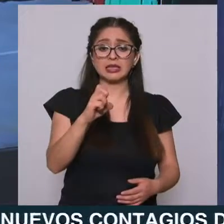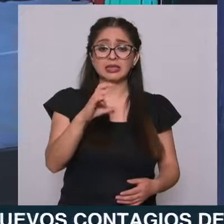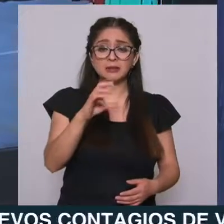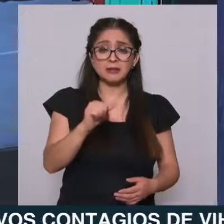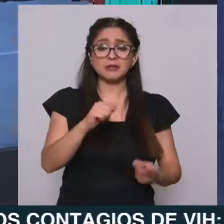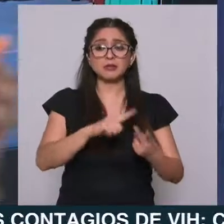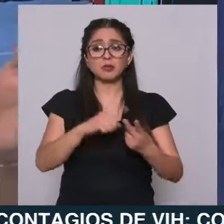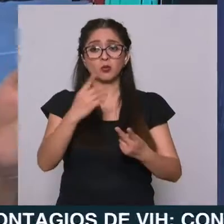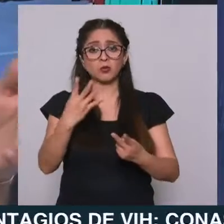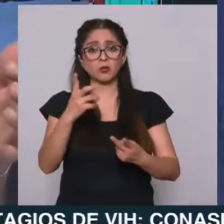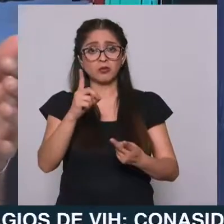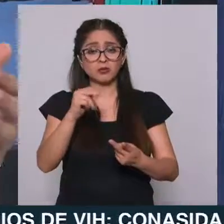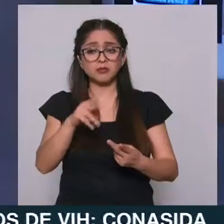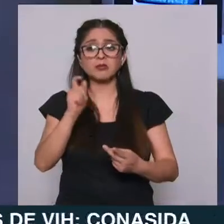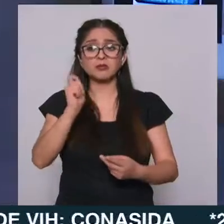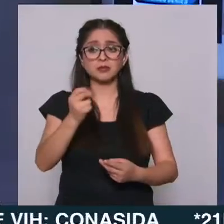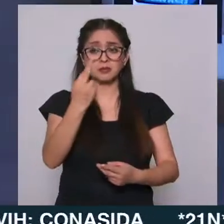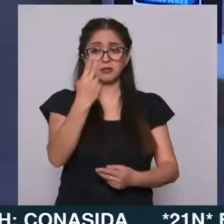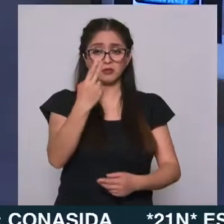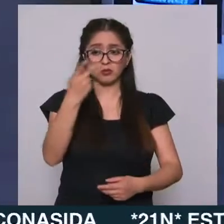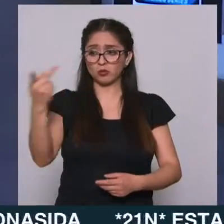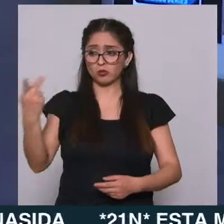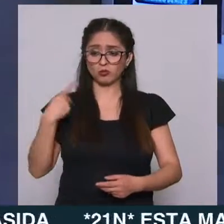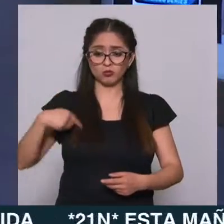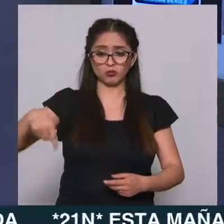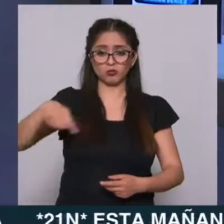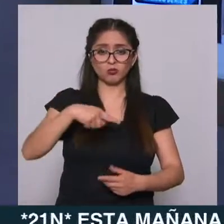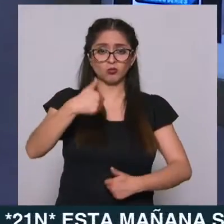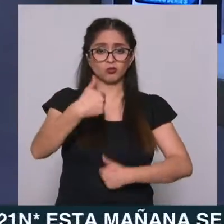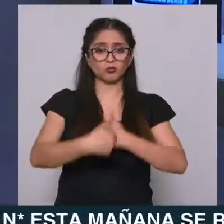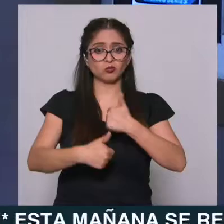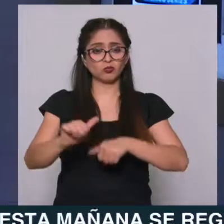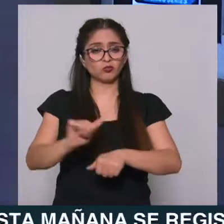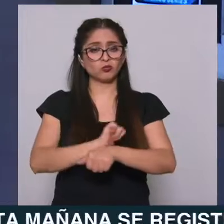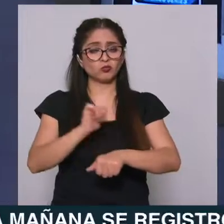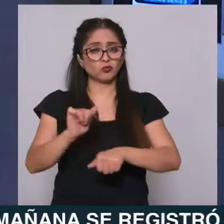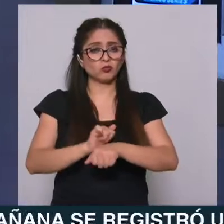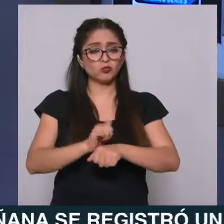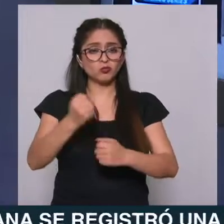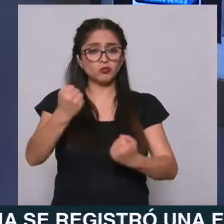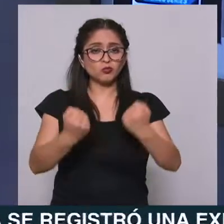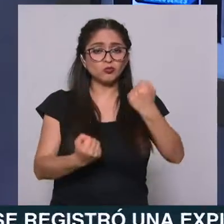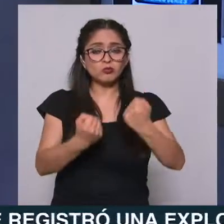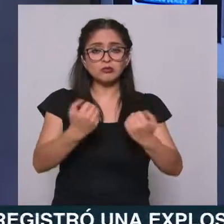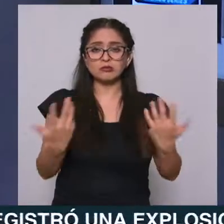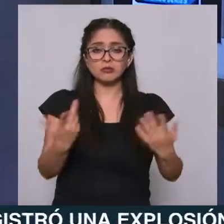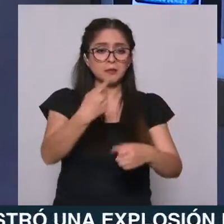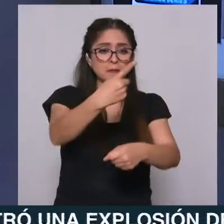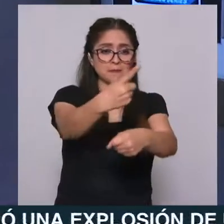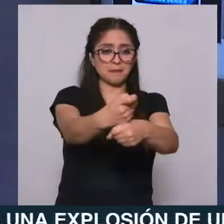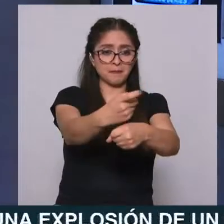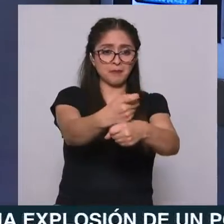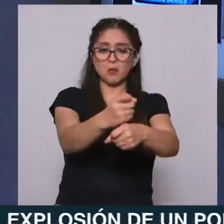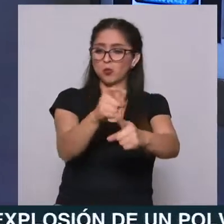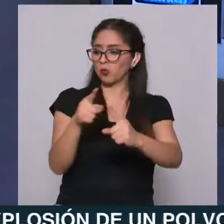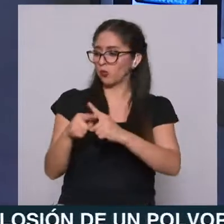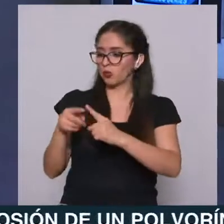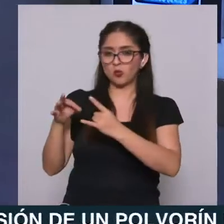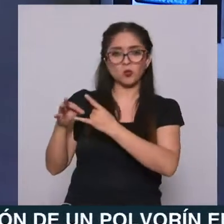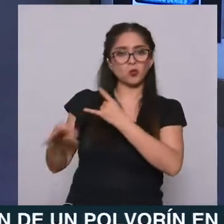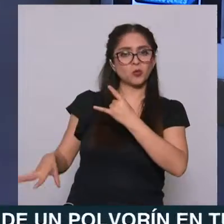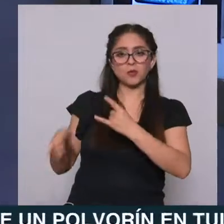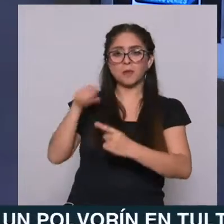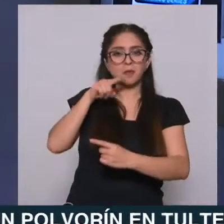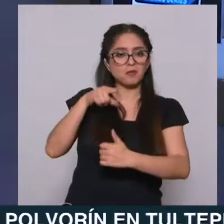4 décimas los 25 pilotos y bueno, es que ahí ya con el primero es igual que pelear con el último.